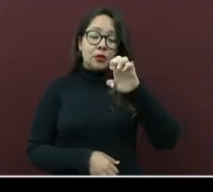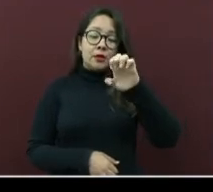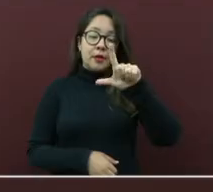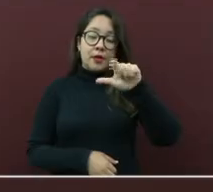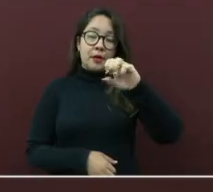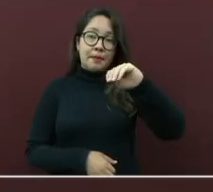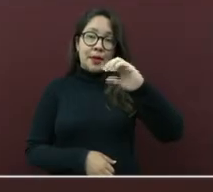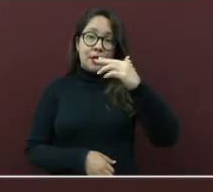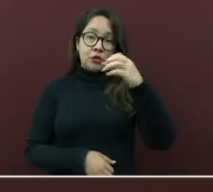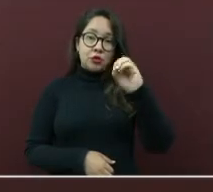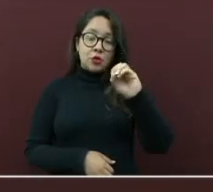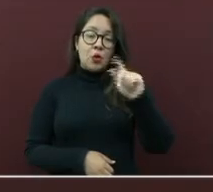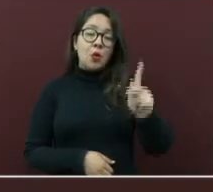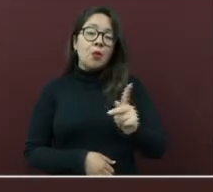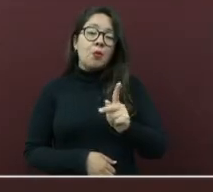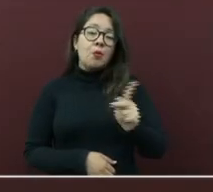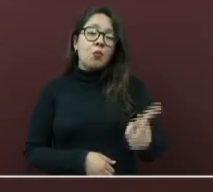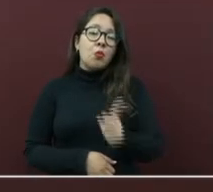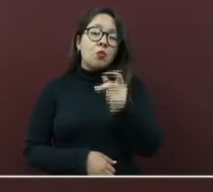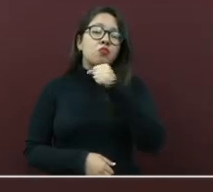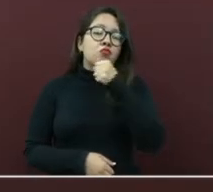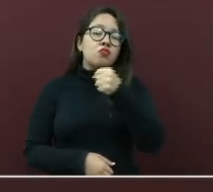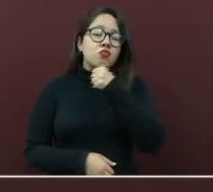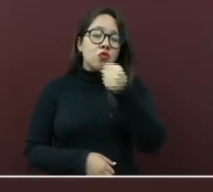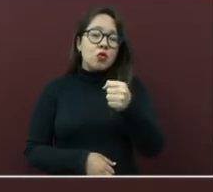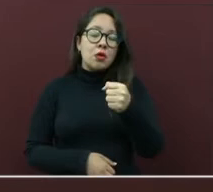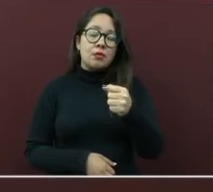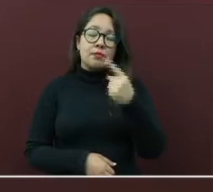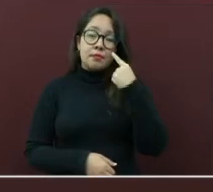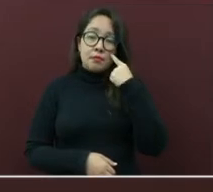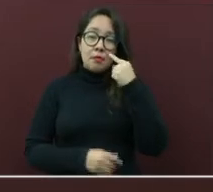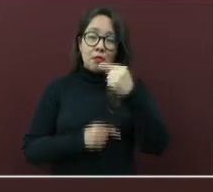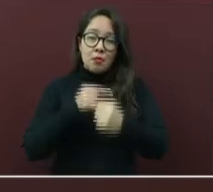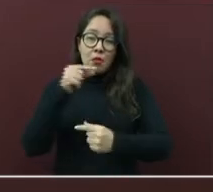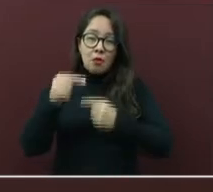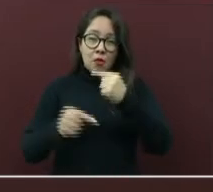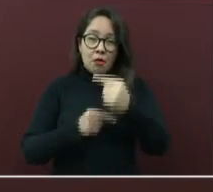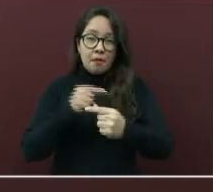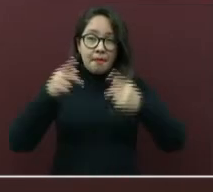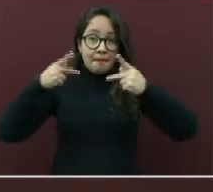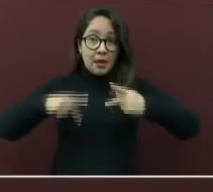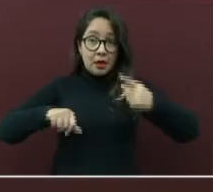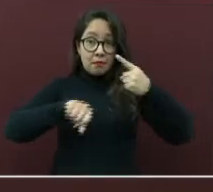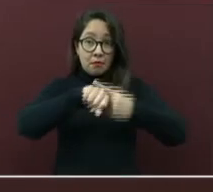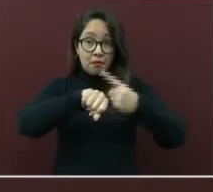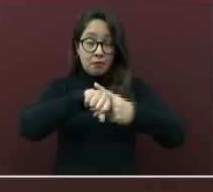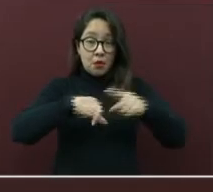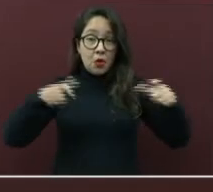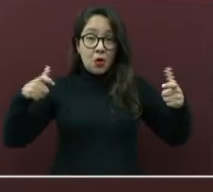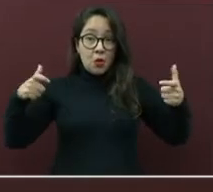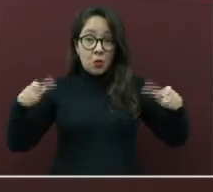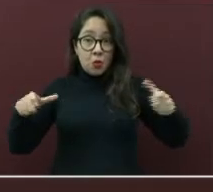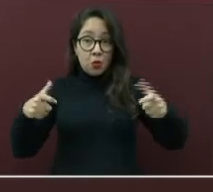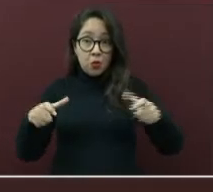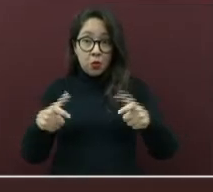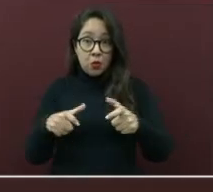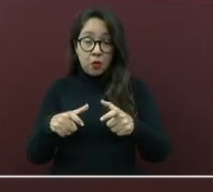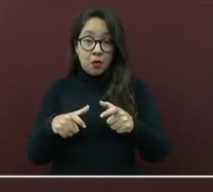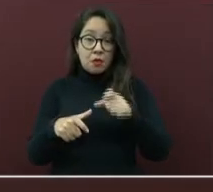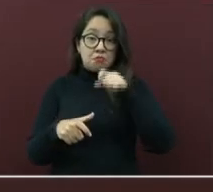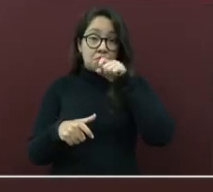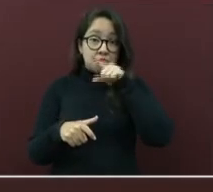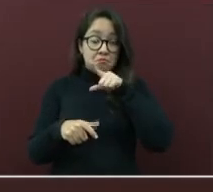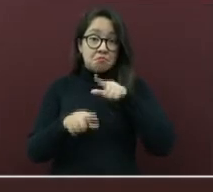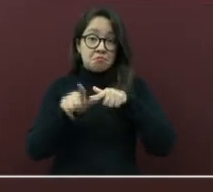fijense aun cuando se observa una disminución en los casos actuales la transmisión continua en